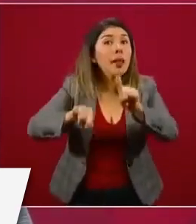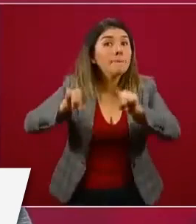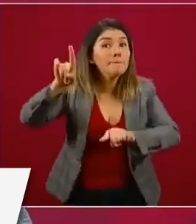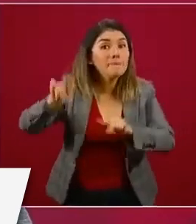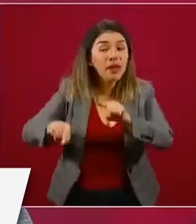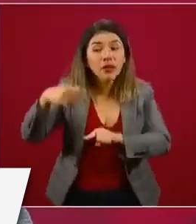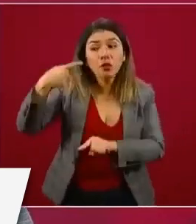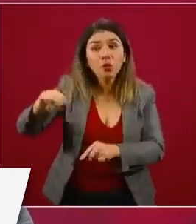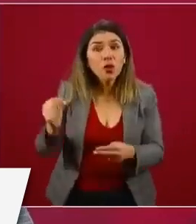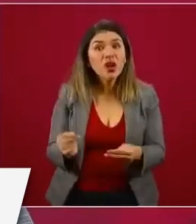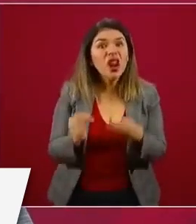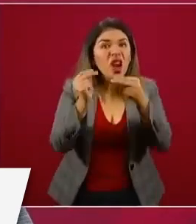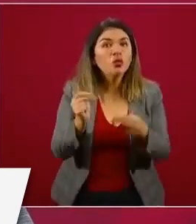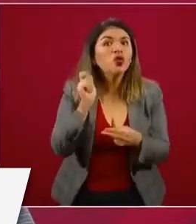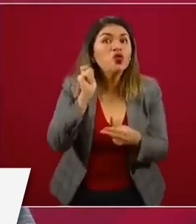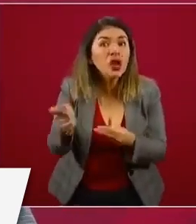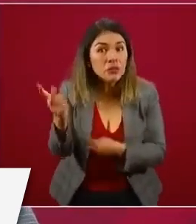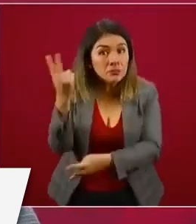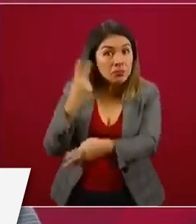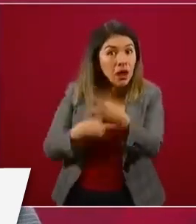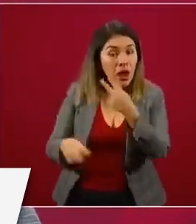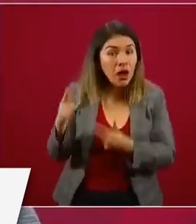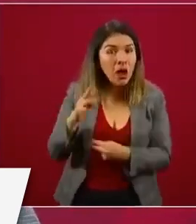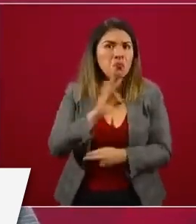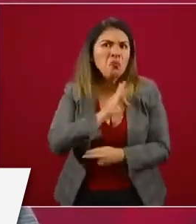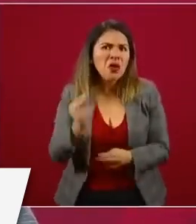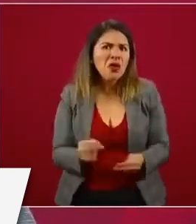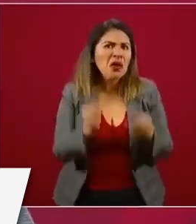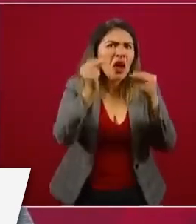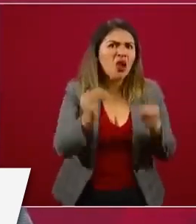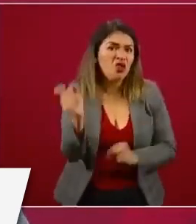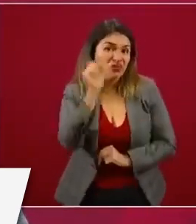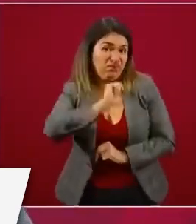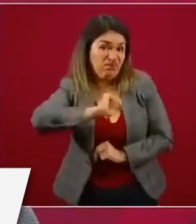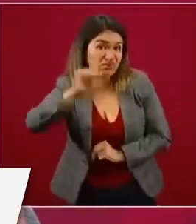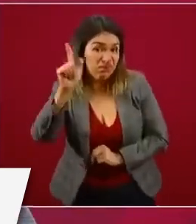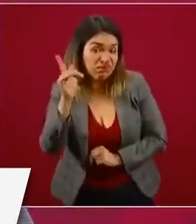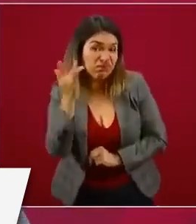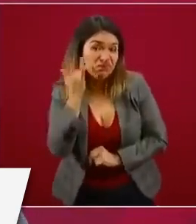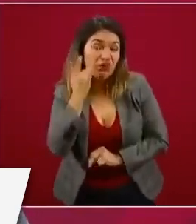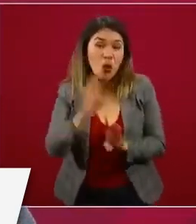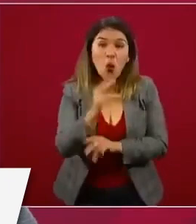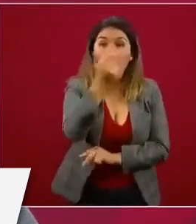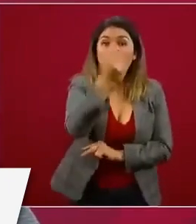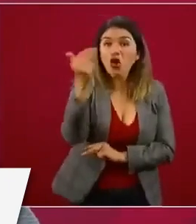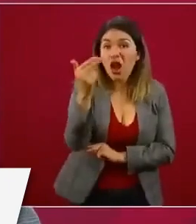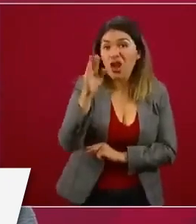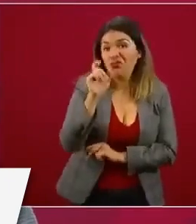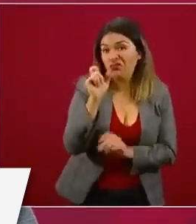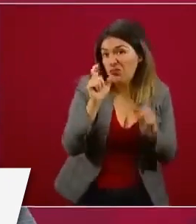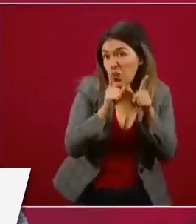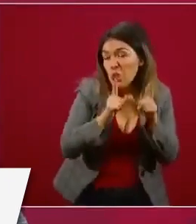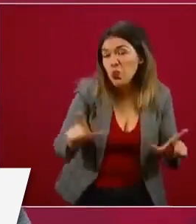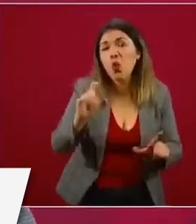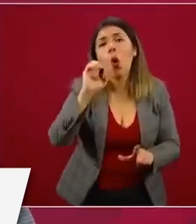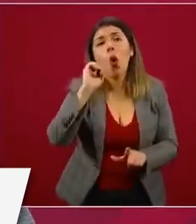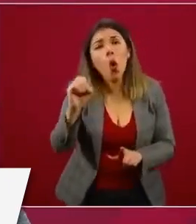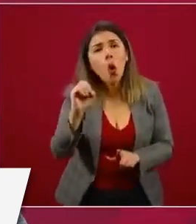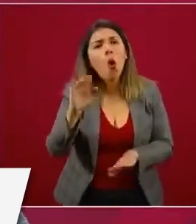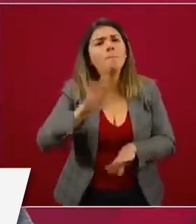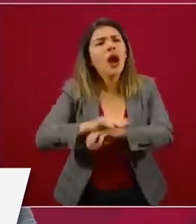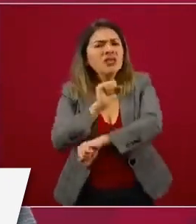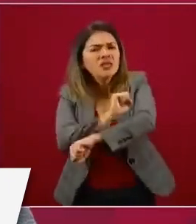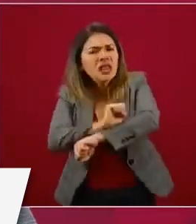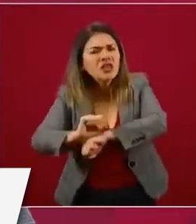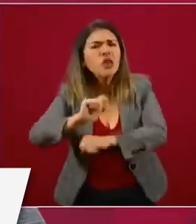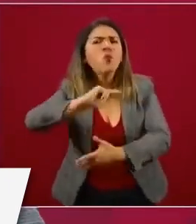naturaleza de los negocios que se generen porque puede ver negocios muy sofisticados entre hoteles boutiques o comunidades mucho más sencillas